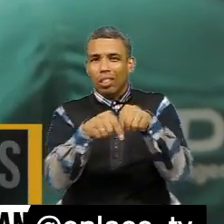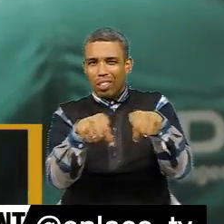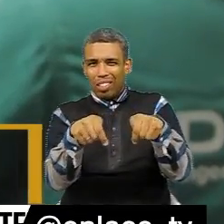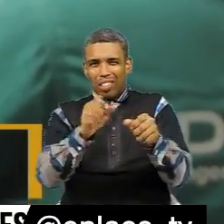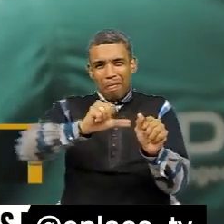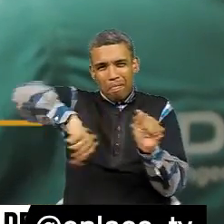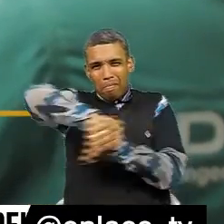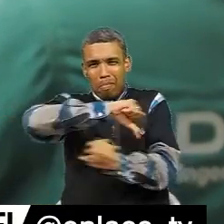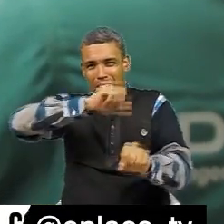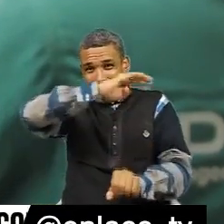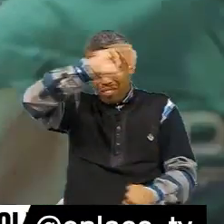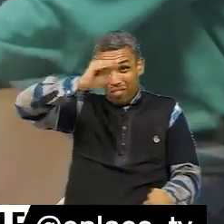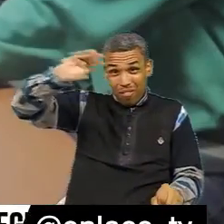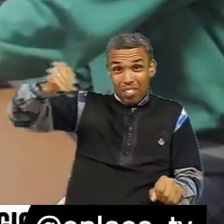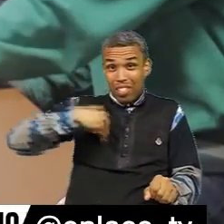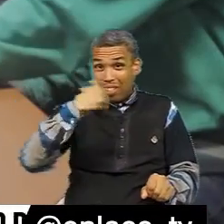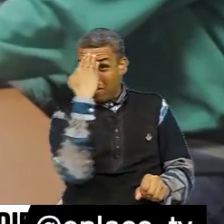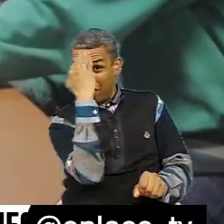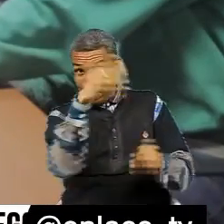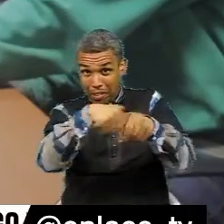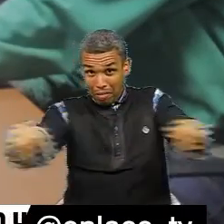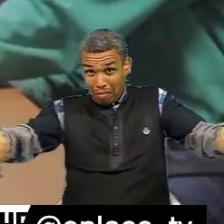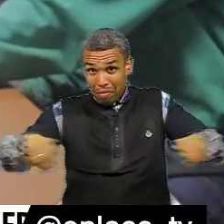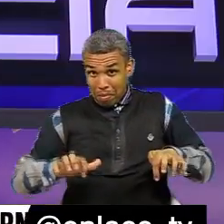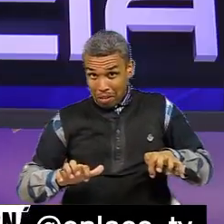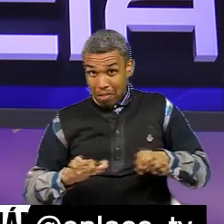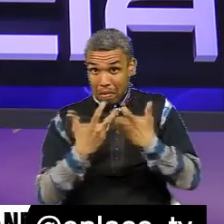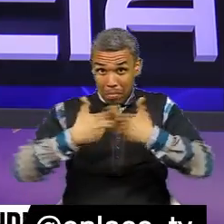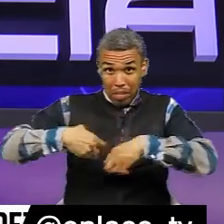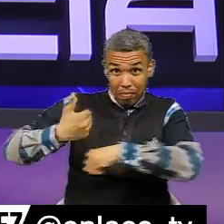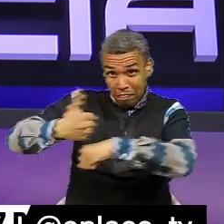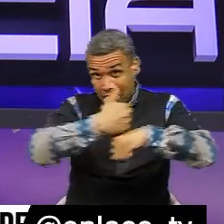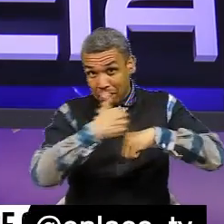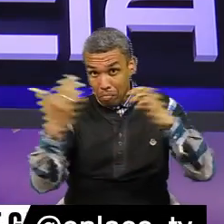obtengan más información de este importante beneficio.